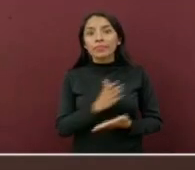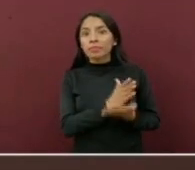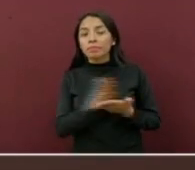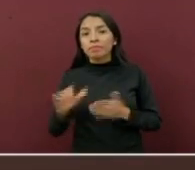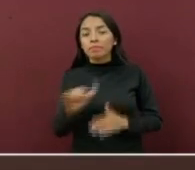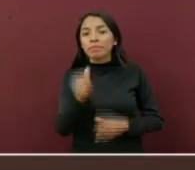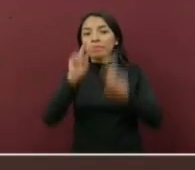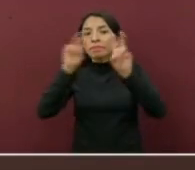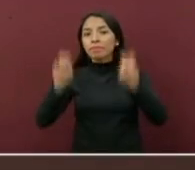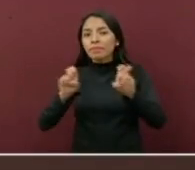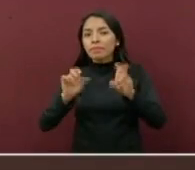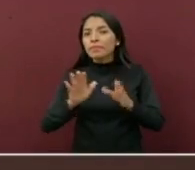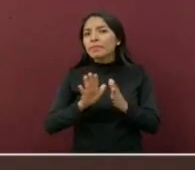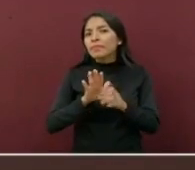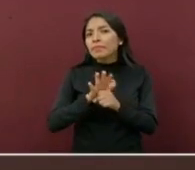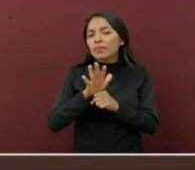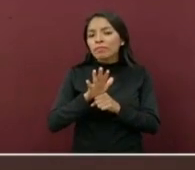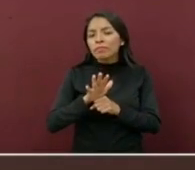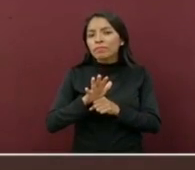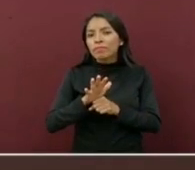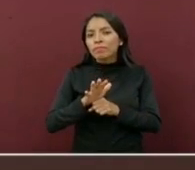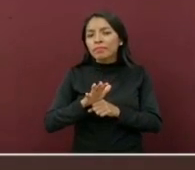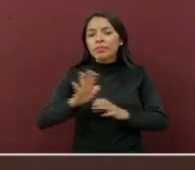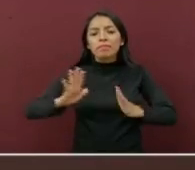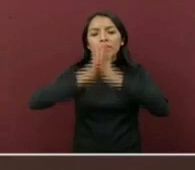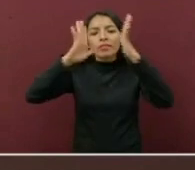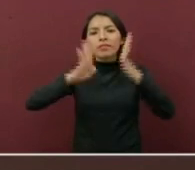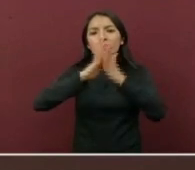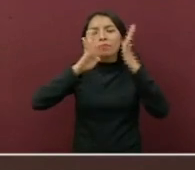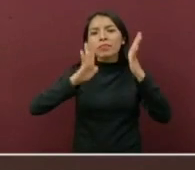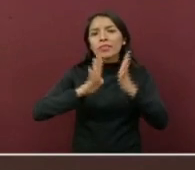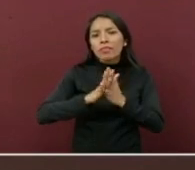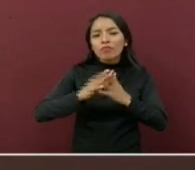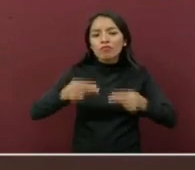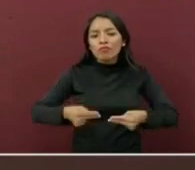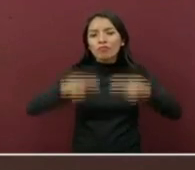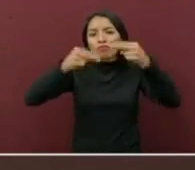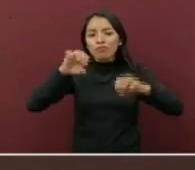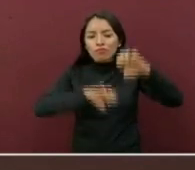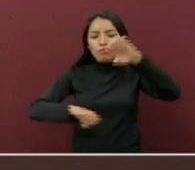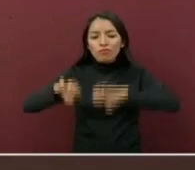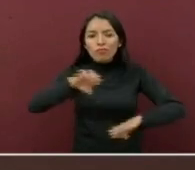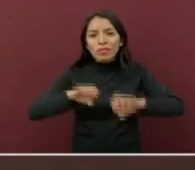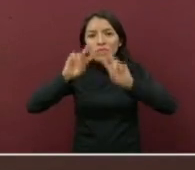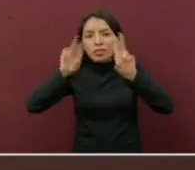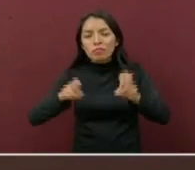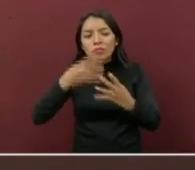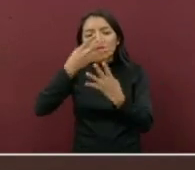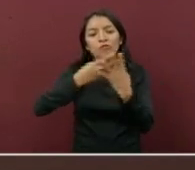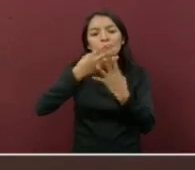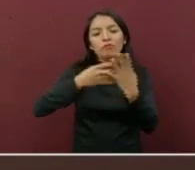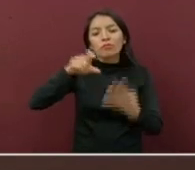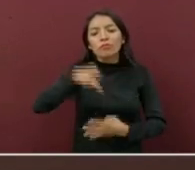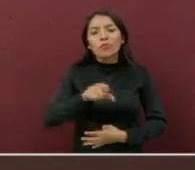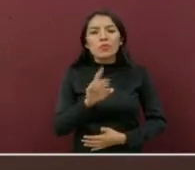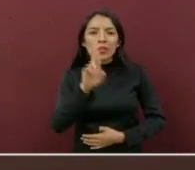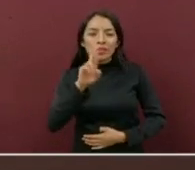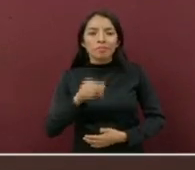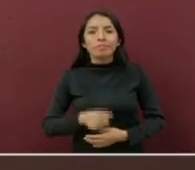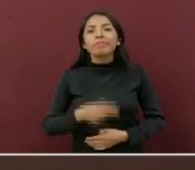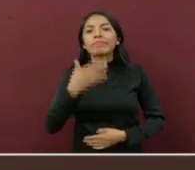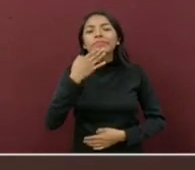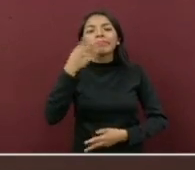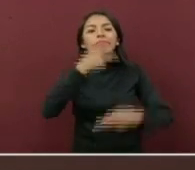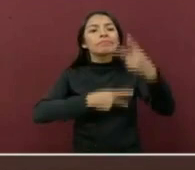sobre la participación del sector comercial respecto al código qr para ello doy la bienvenida a la